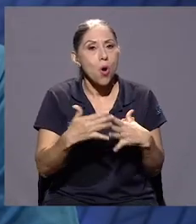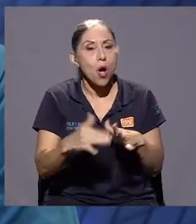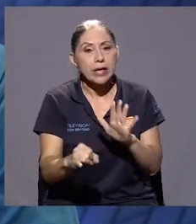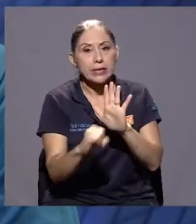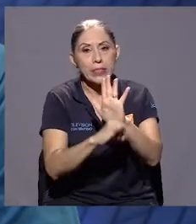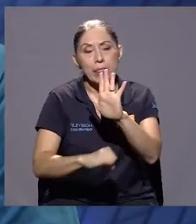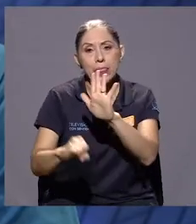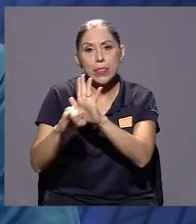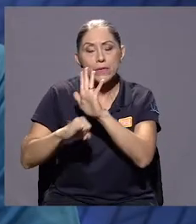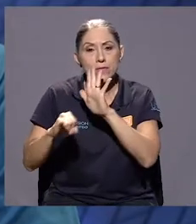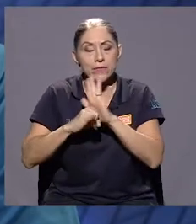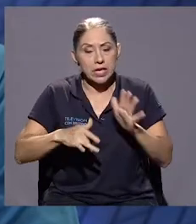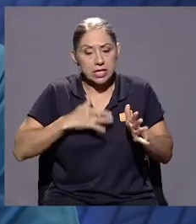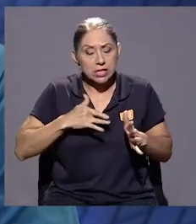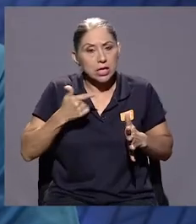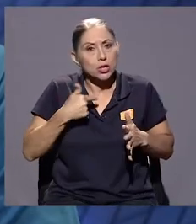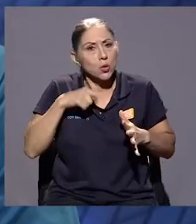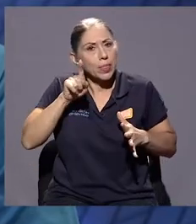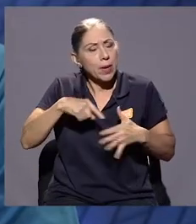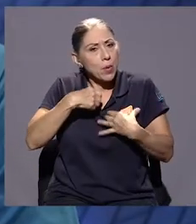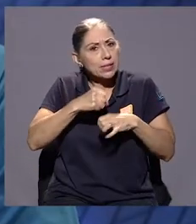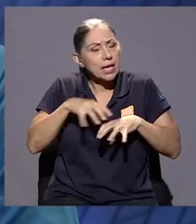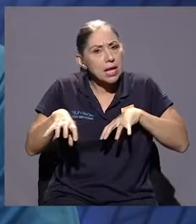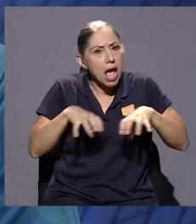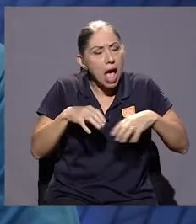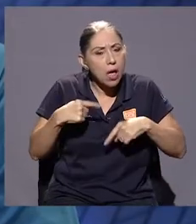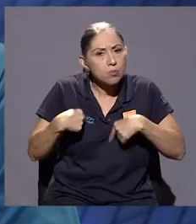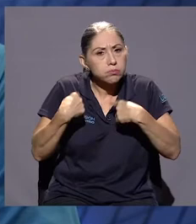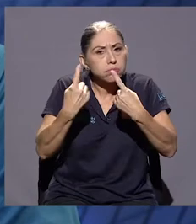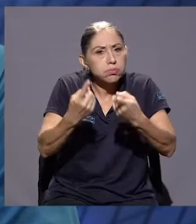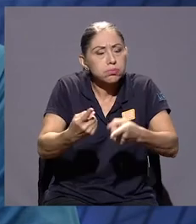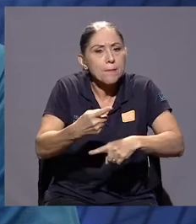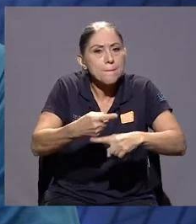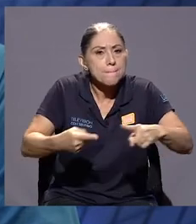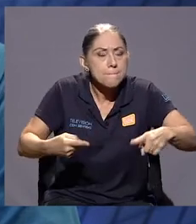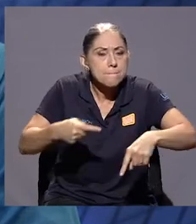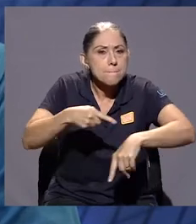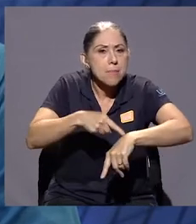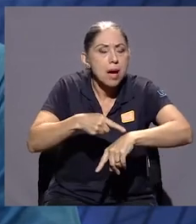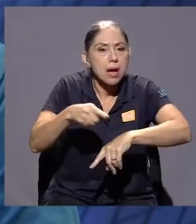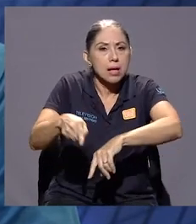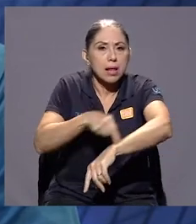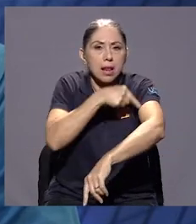motivación que sostenga digamos un proceso a largo mediano y largo plazo